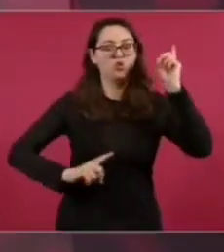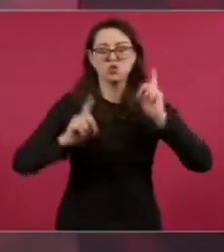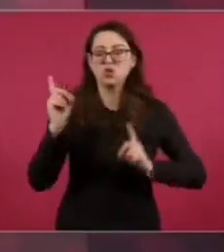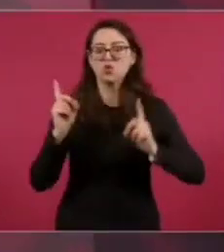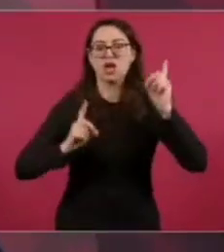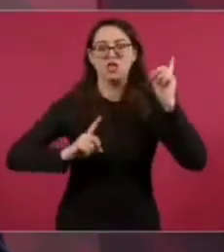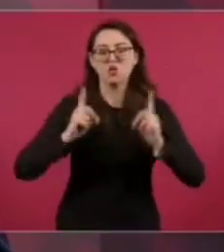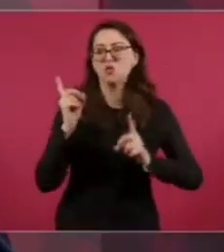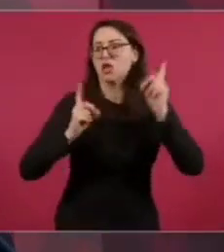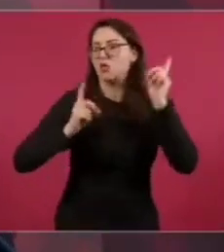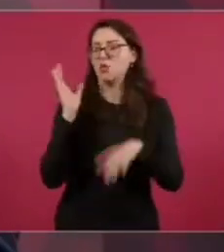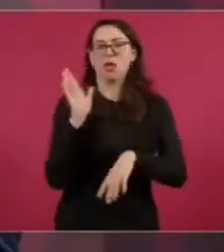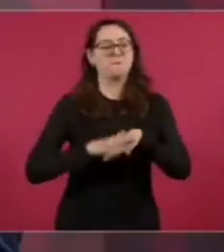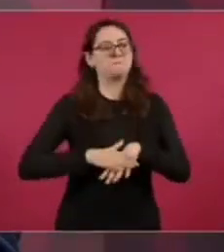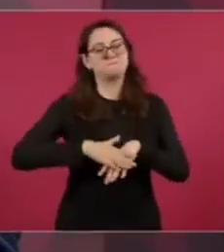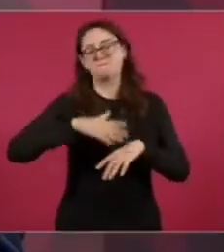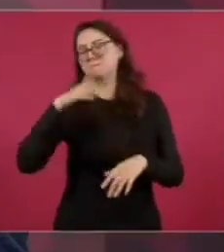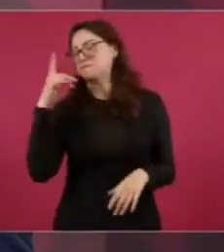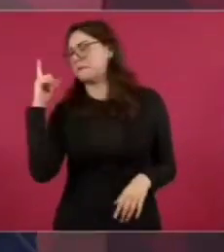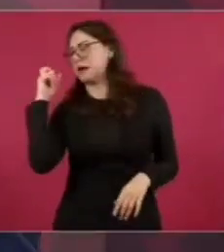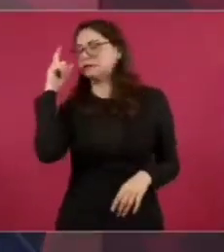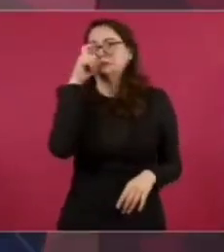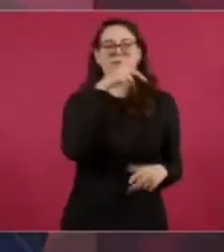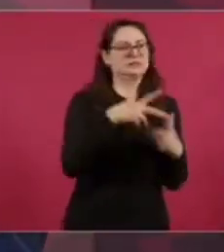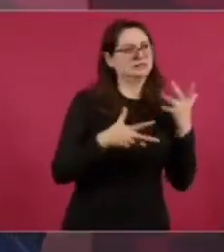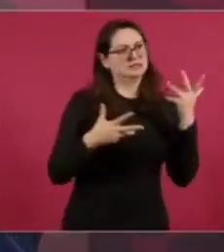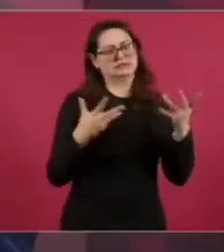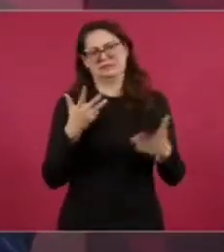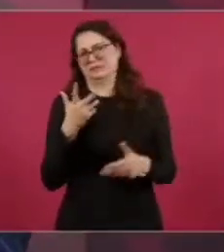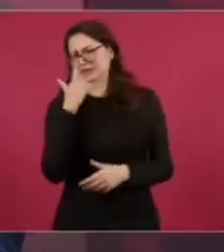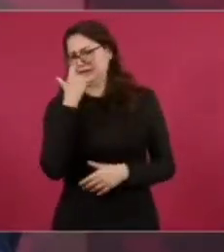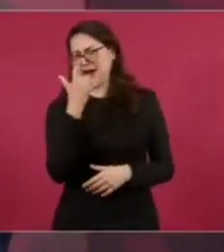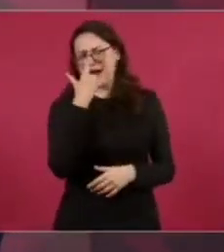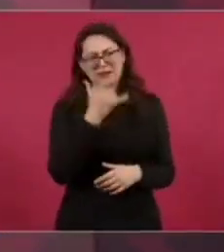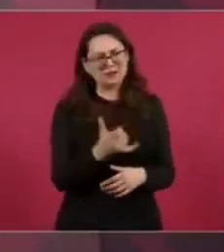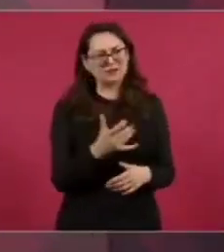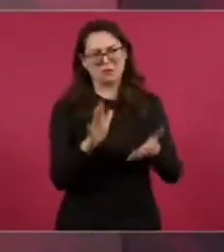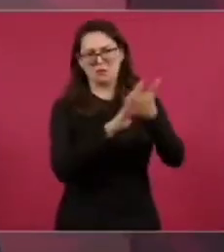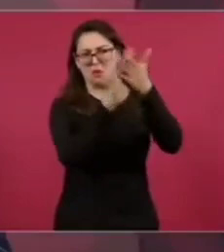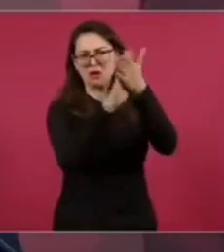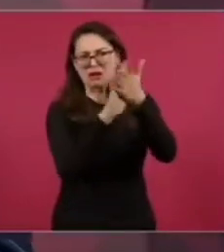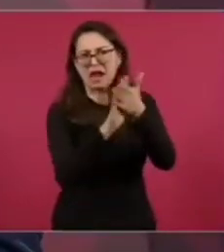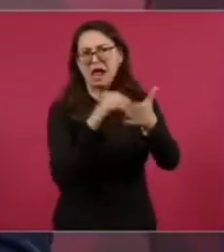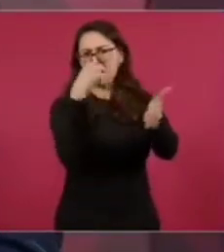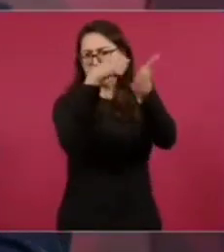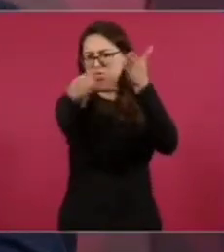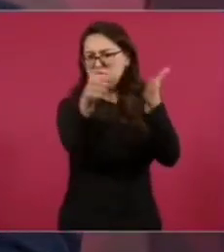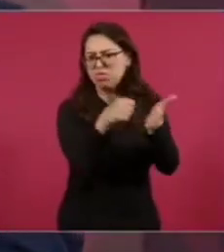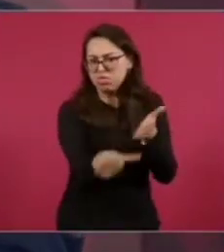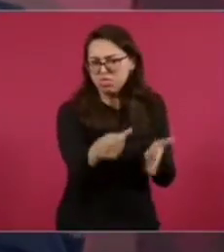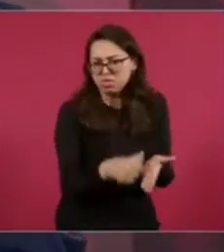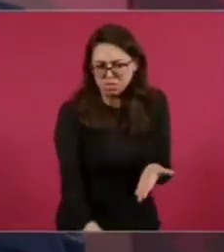la desconfianza, la sospecha. ¿Por qué borraron?